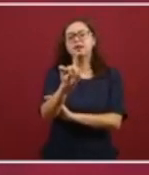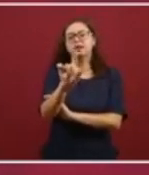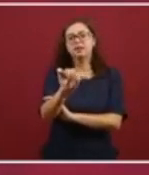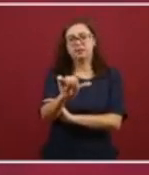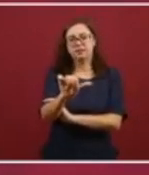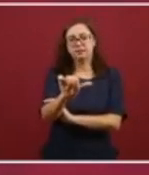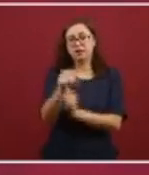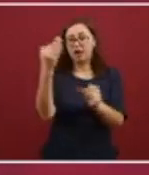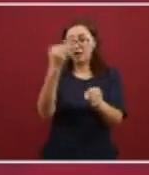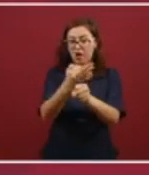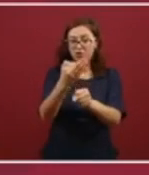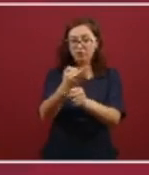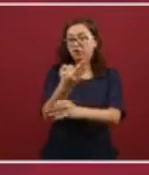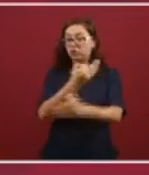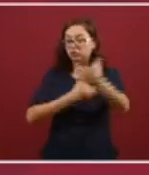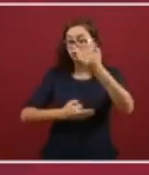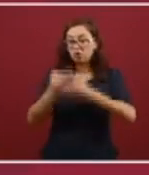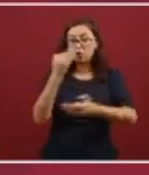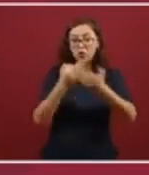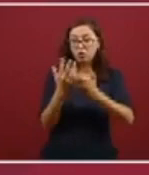haciendo está ahí.